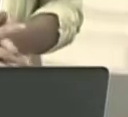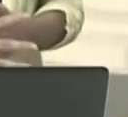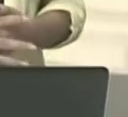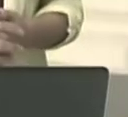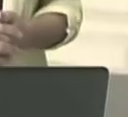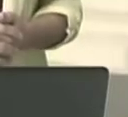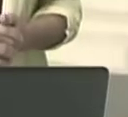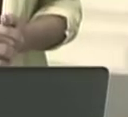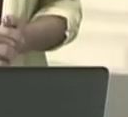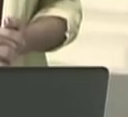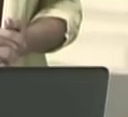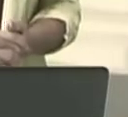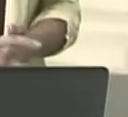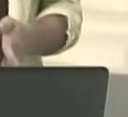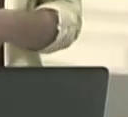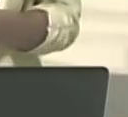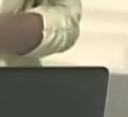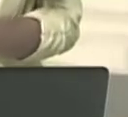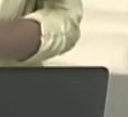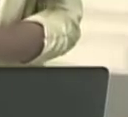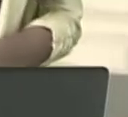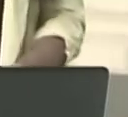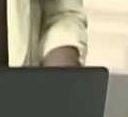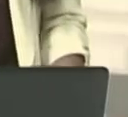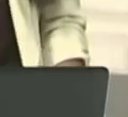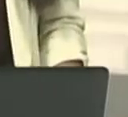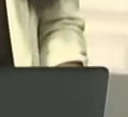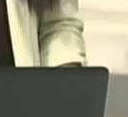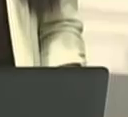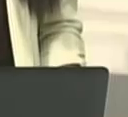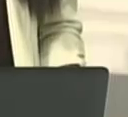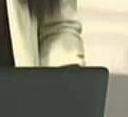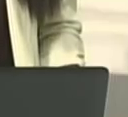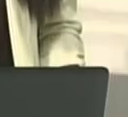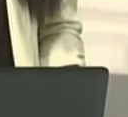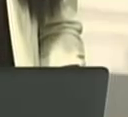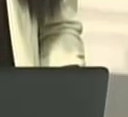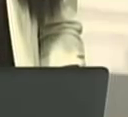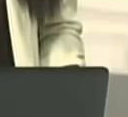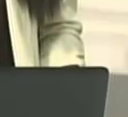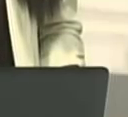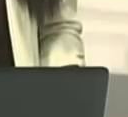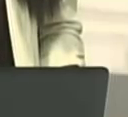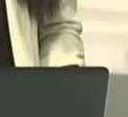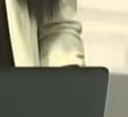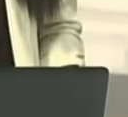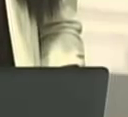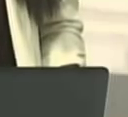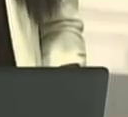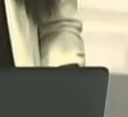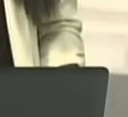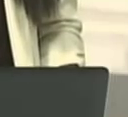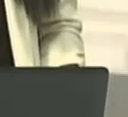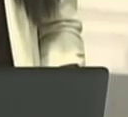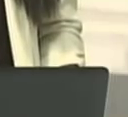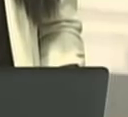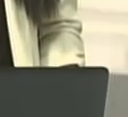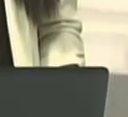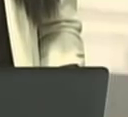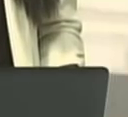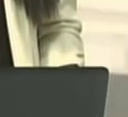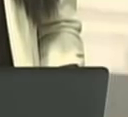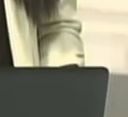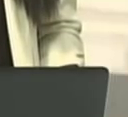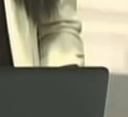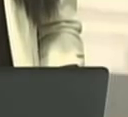Amigos televidentes, hacemos el presente avance informativo y de inmediato nos trasladamos al Hotel Alba Caracas. Allí se realiza la rueda de prensa de los miembros de la Dirección